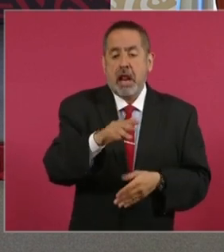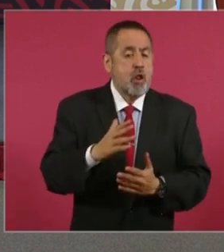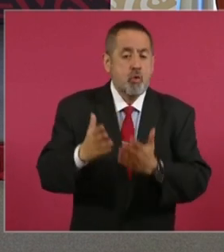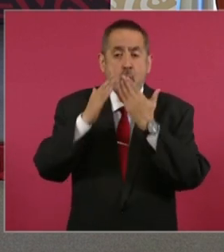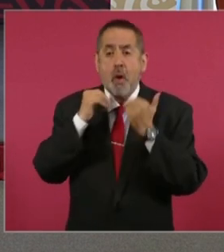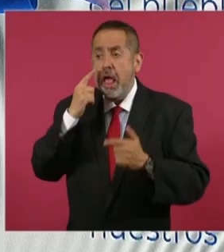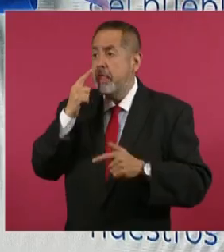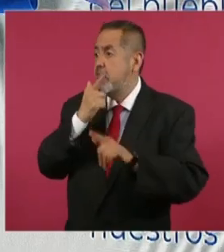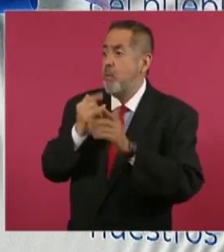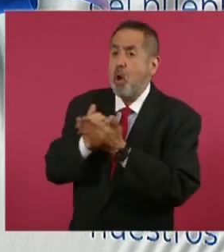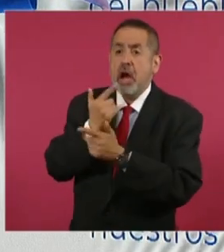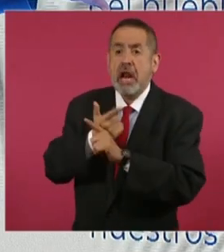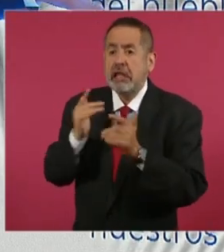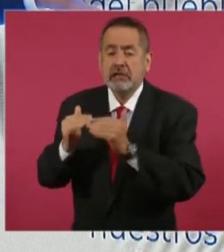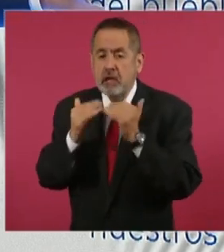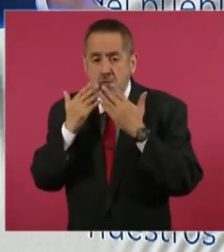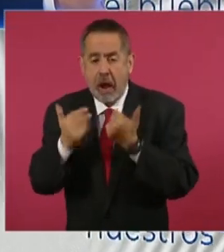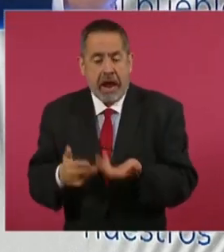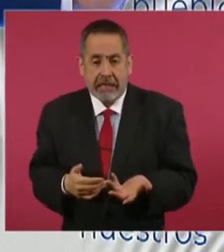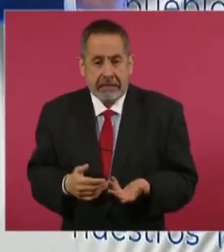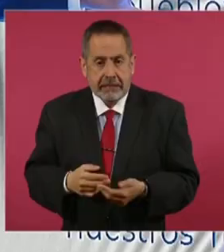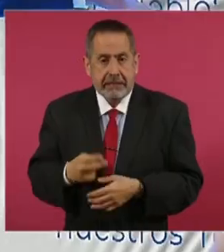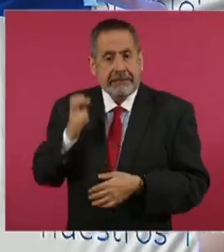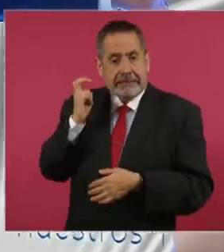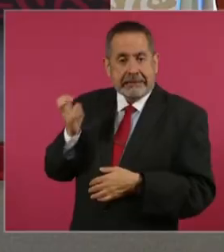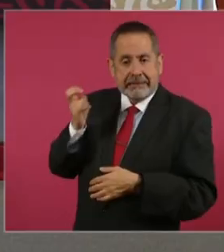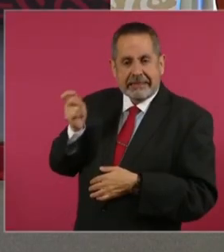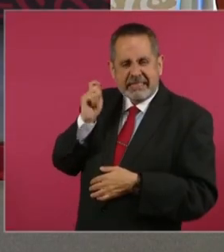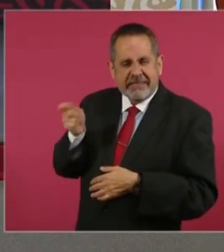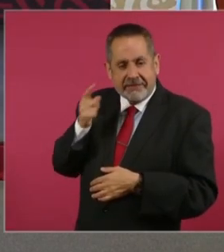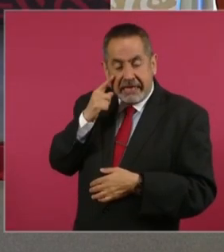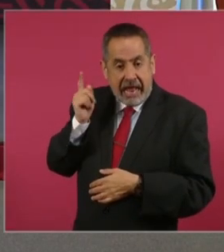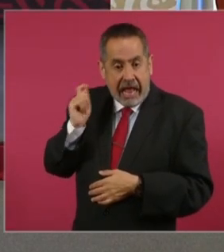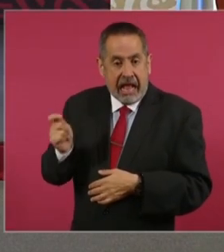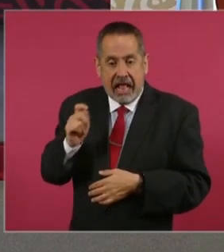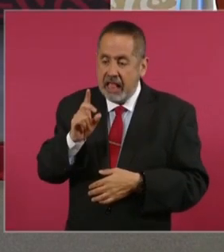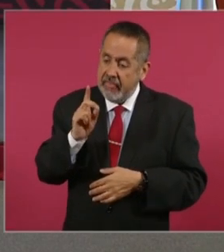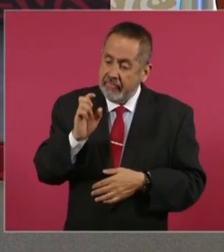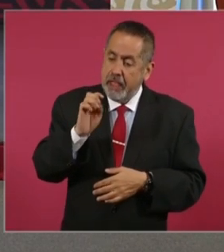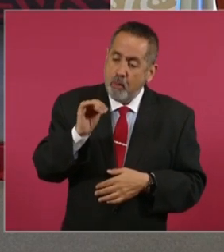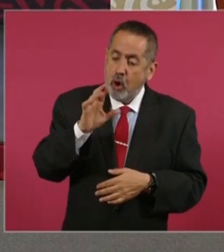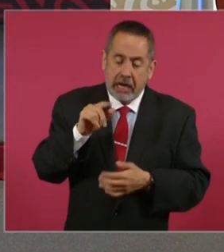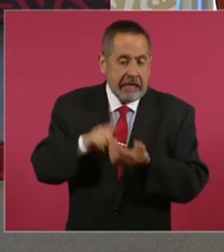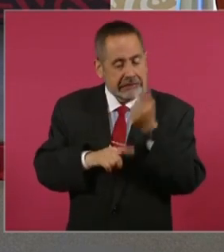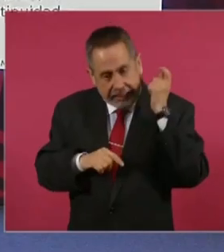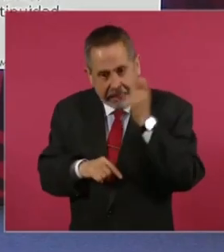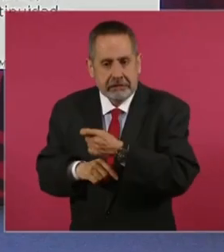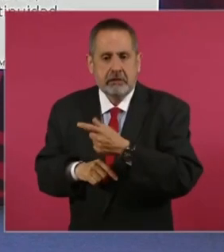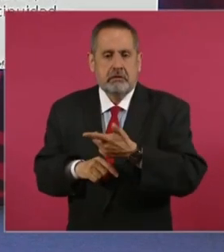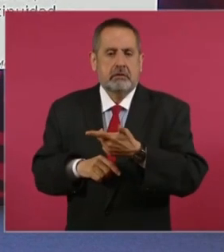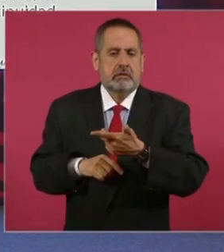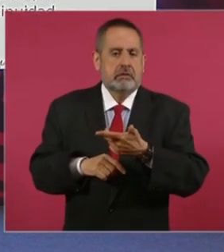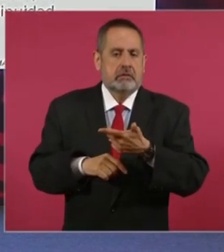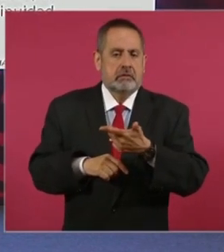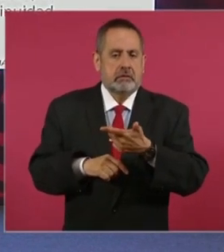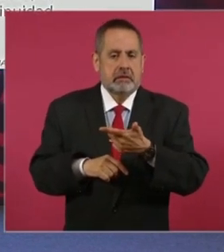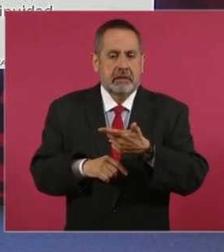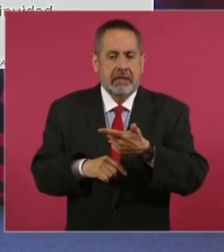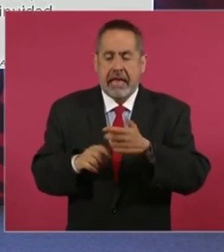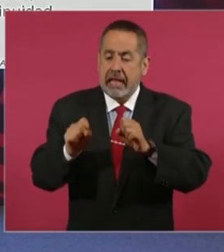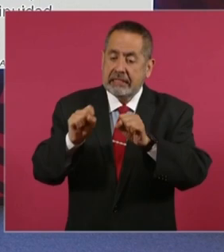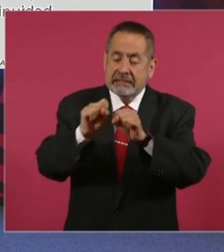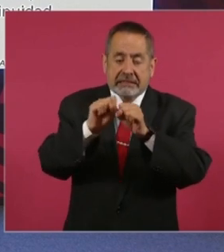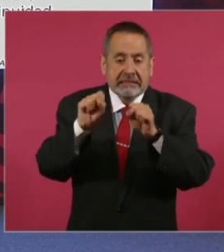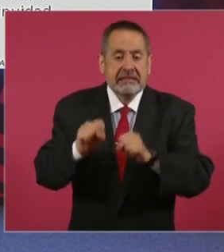porque la democracia es esto, es un